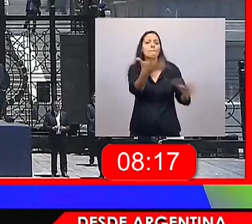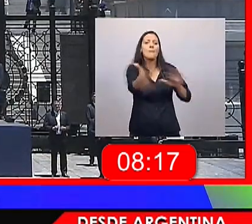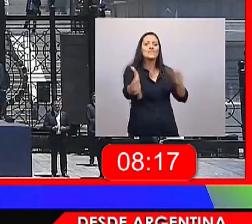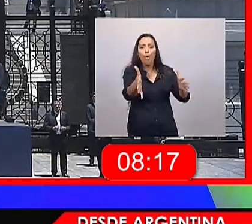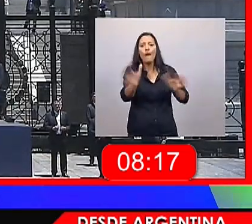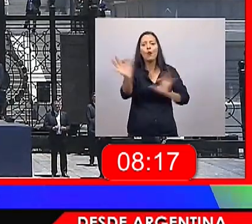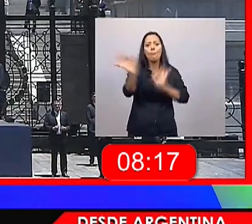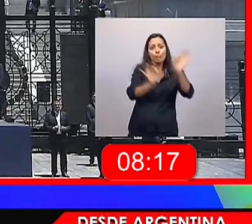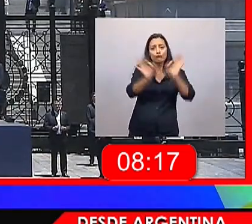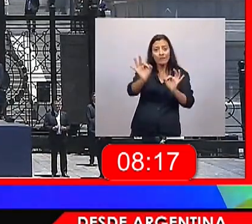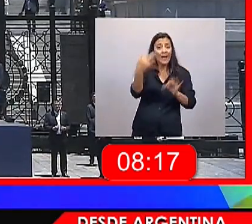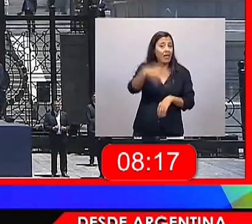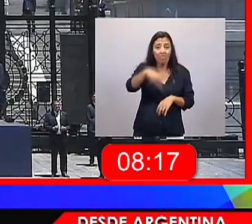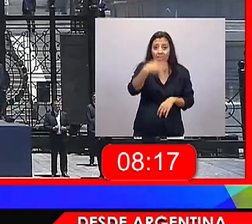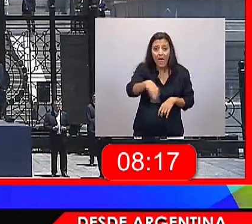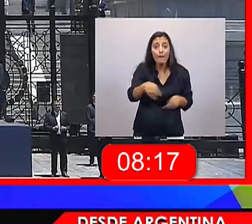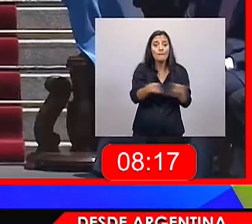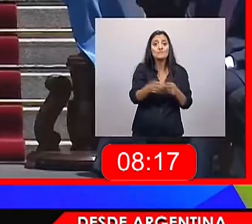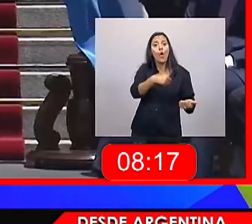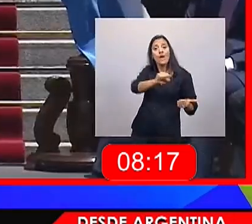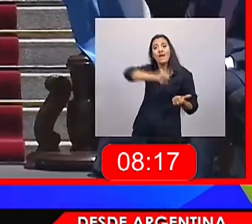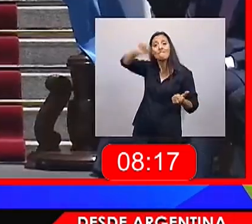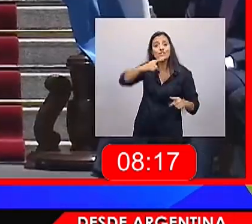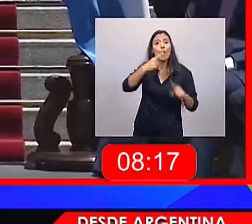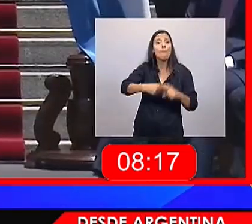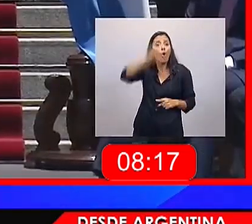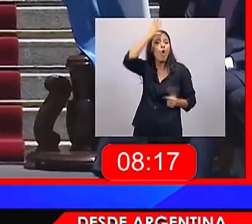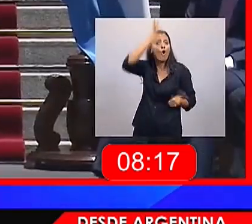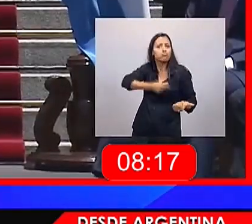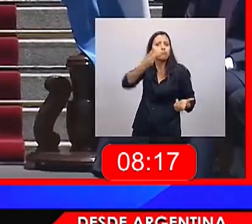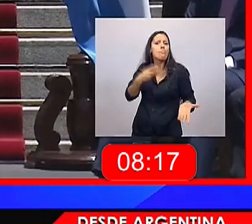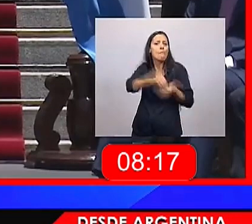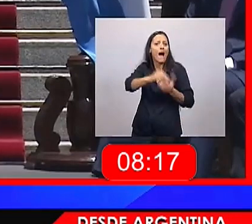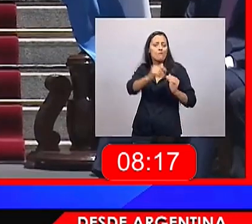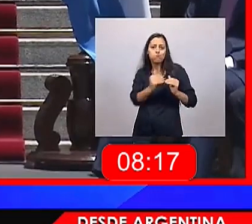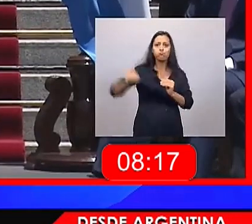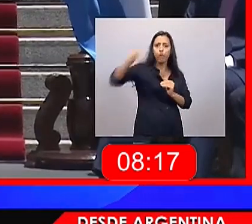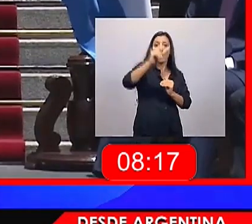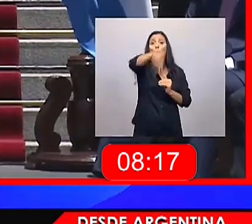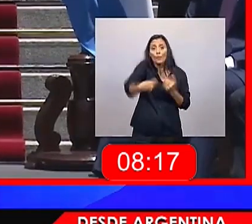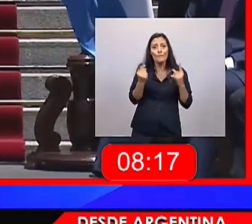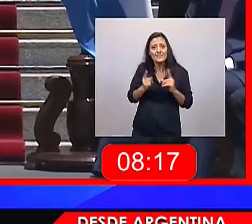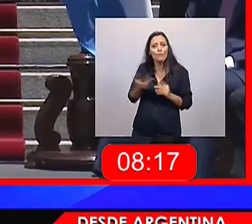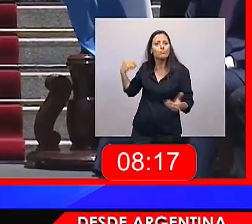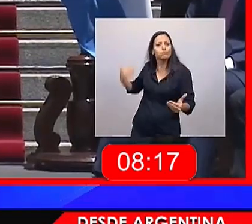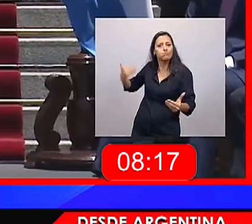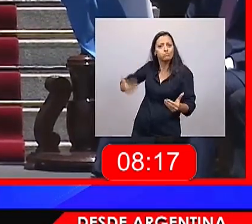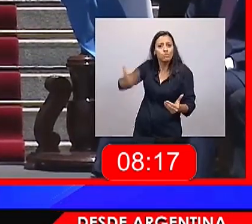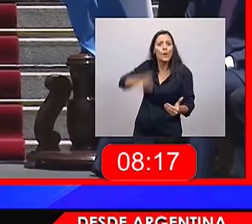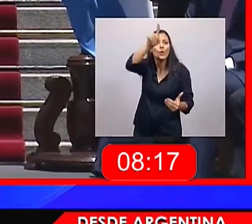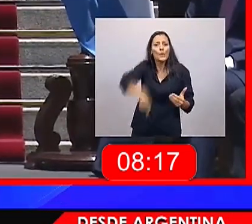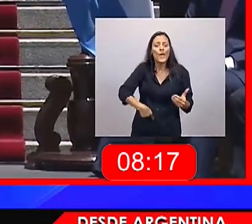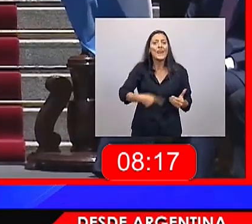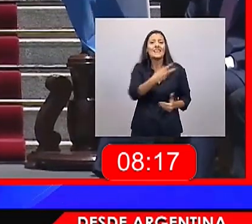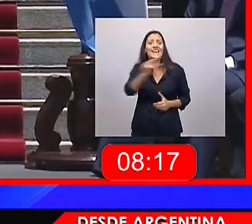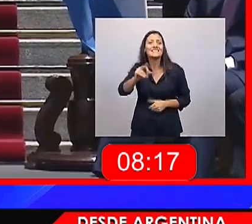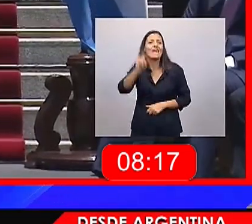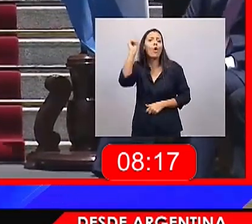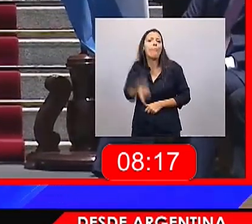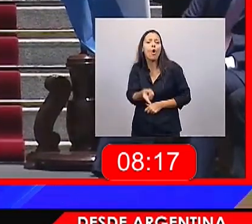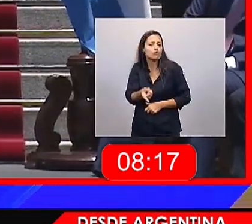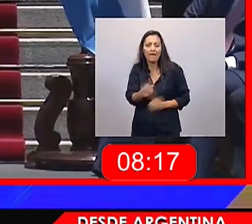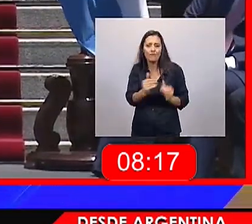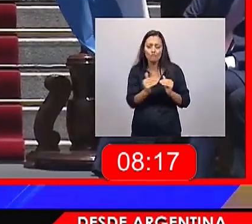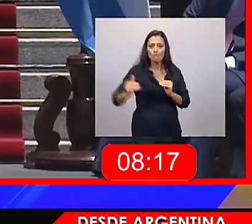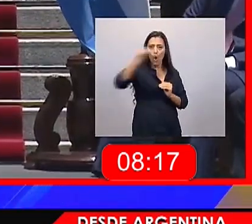De anti-statu quo político, que no viene a hacer y a decir lo mismo que hicieron, digamos, las dos coaliciones que